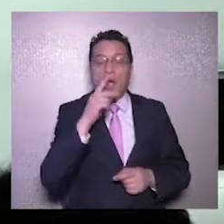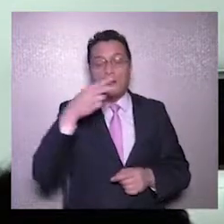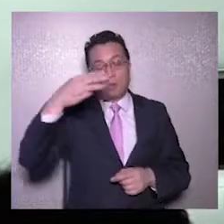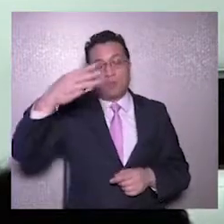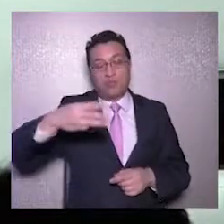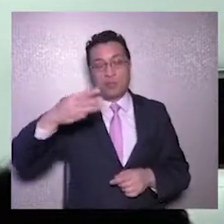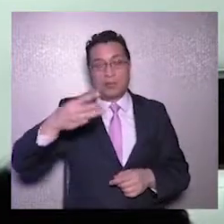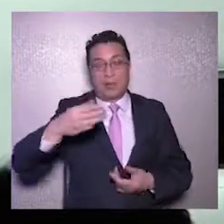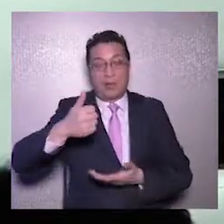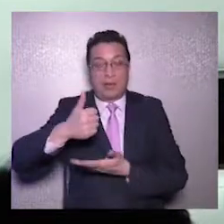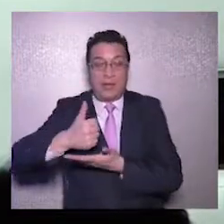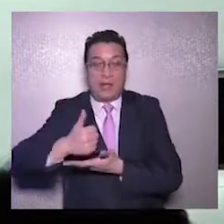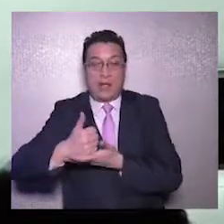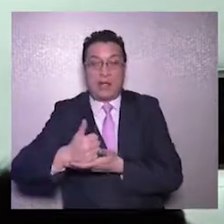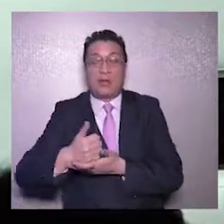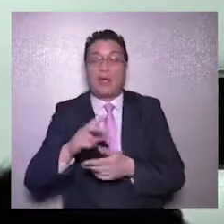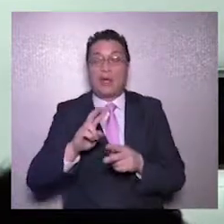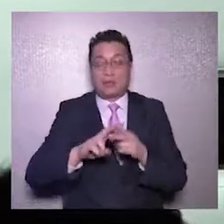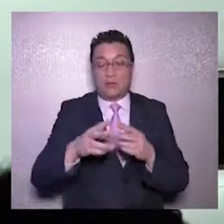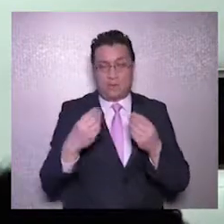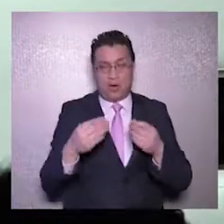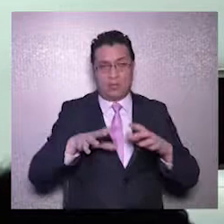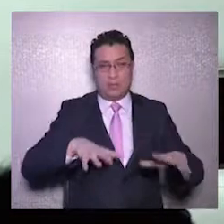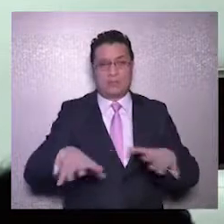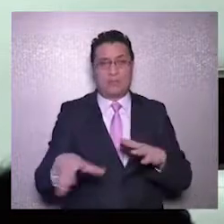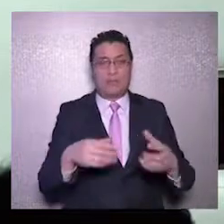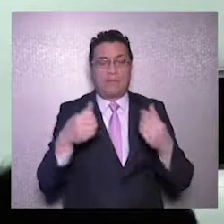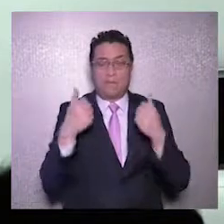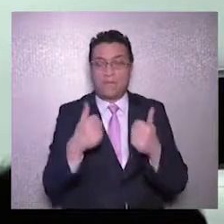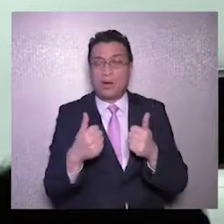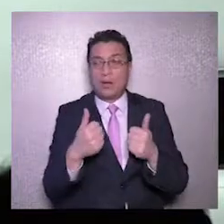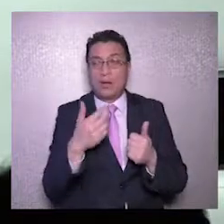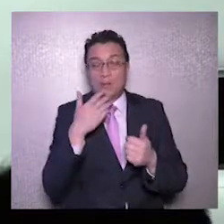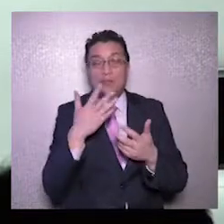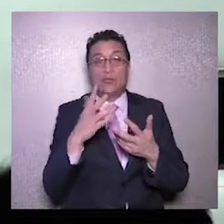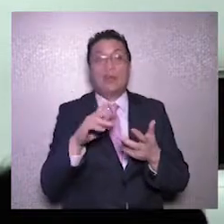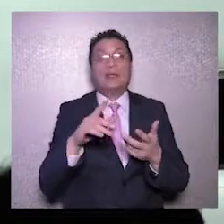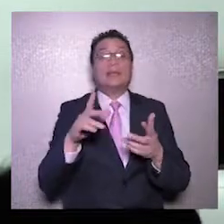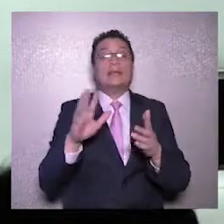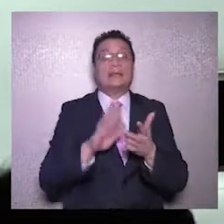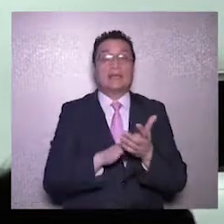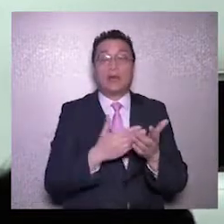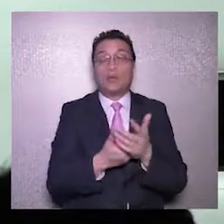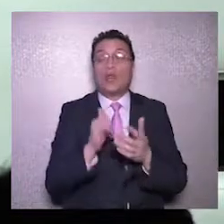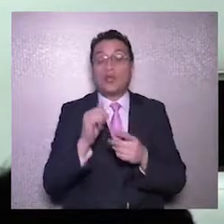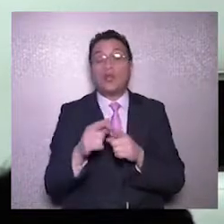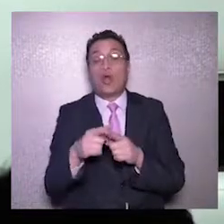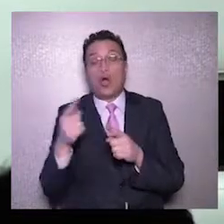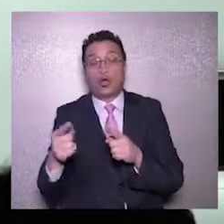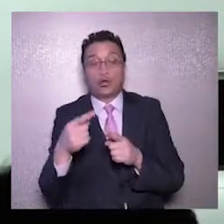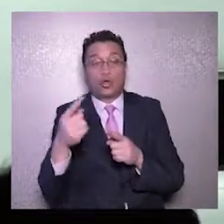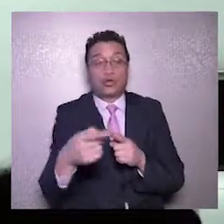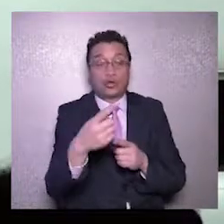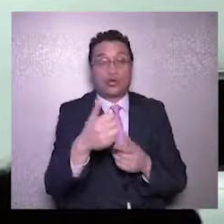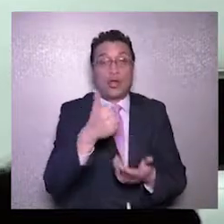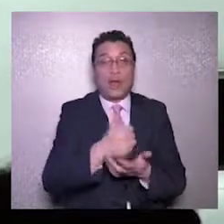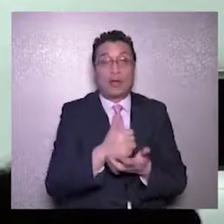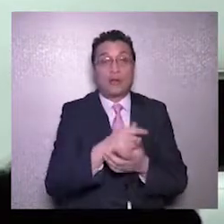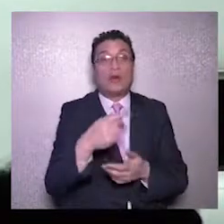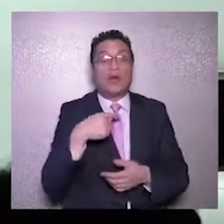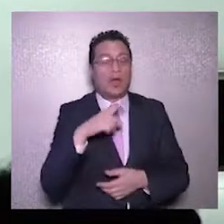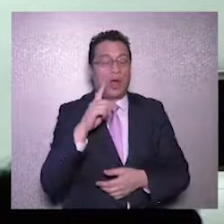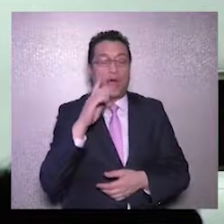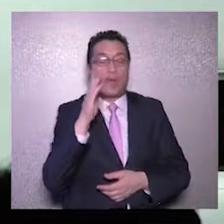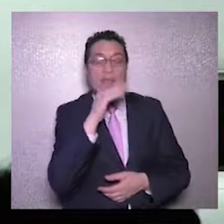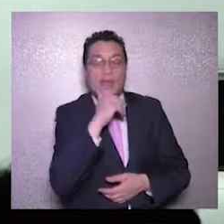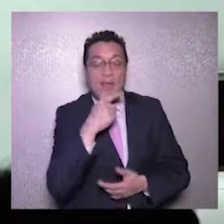en que los alcaldes hacen muy buena gestión de su corporación de salud, y hay otros alcaldes que no tienen el financiamiento